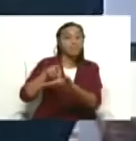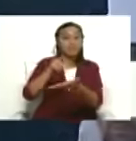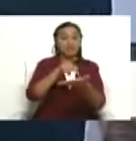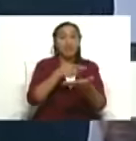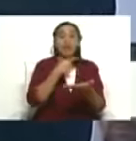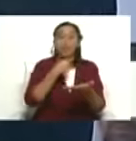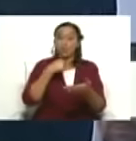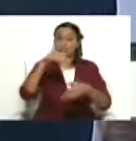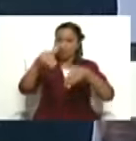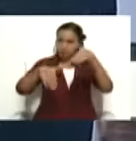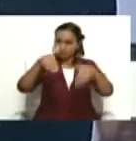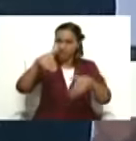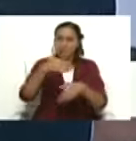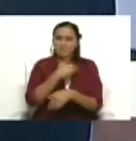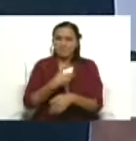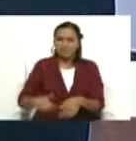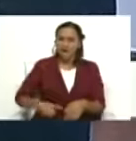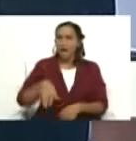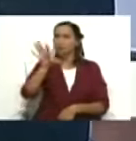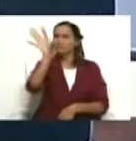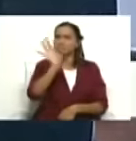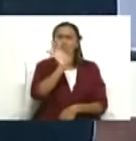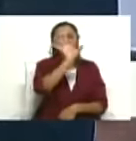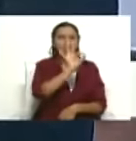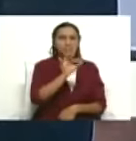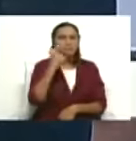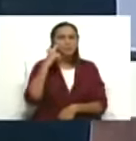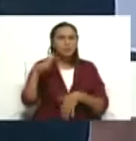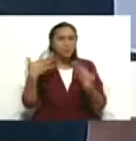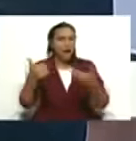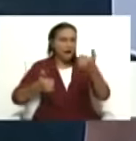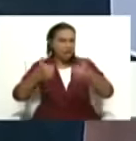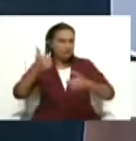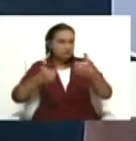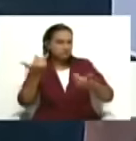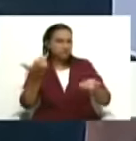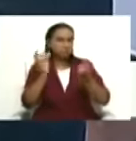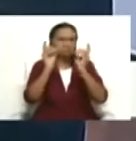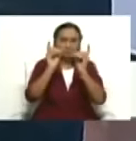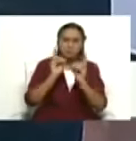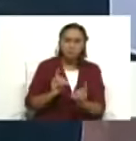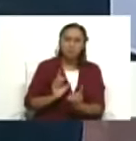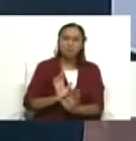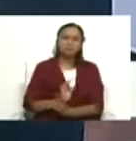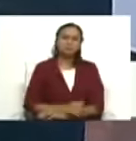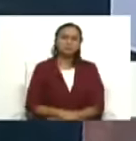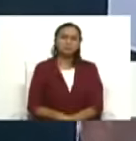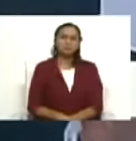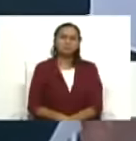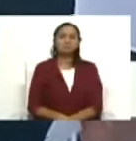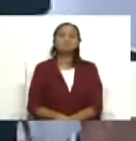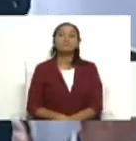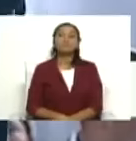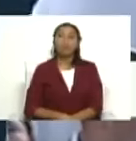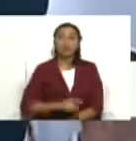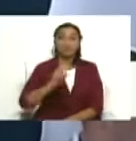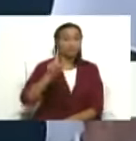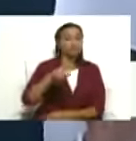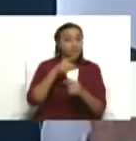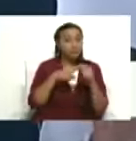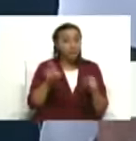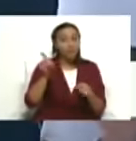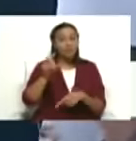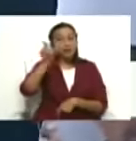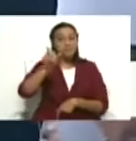elegir, que le gusta tomar decisiones, que no soporta que otros traten de imponer decisiones que no